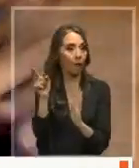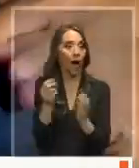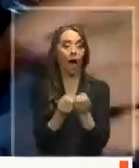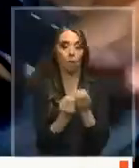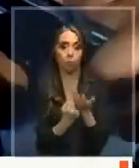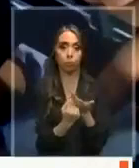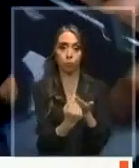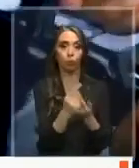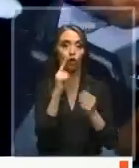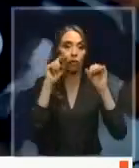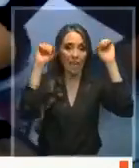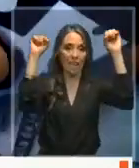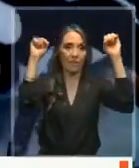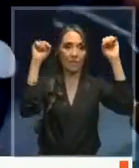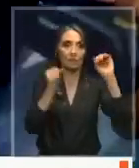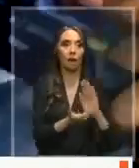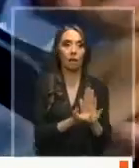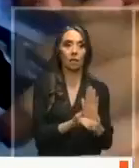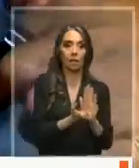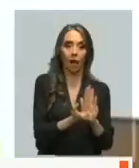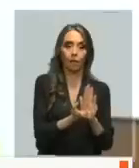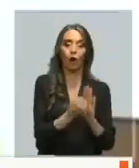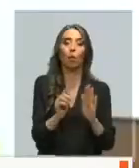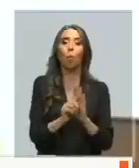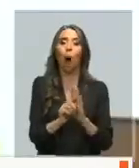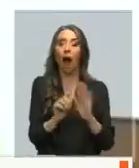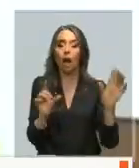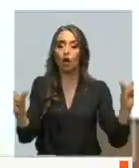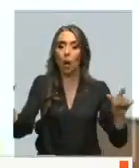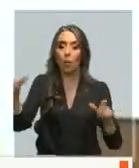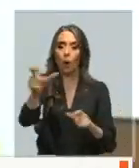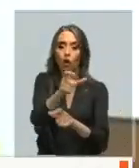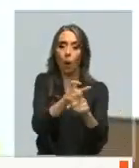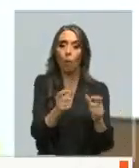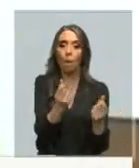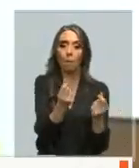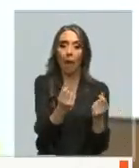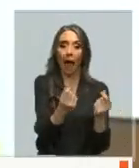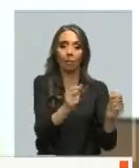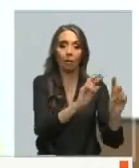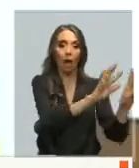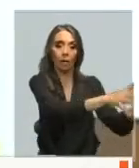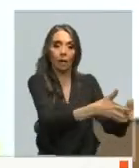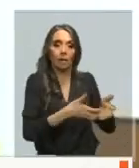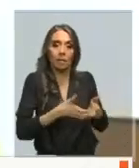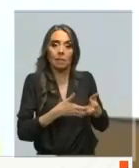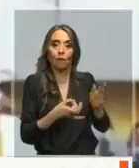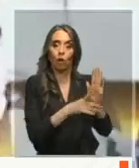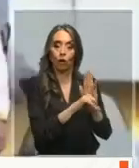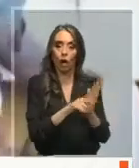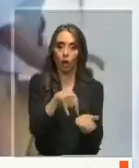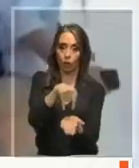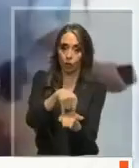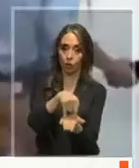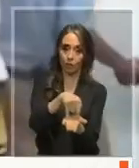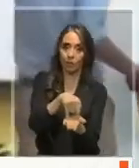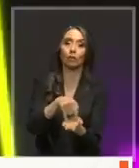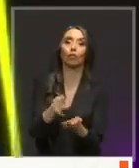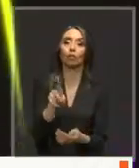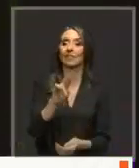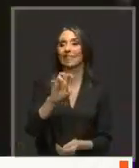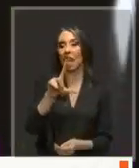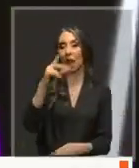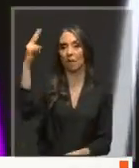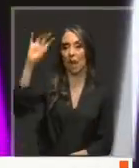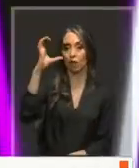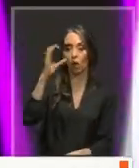que maneja la fiscalía para armar el rompecabezas de dineros ilegales. Mientras el Congreso y el organismo electoral inician